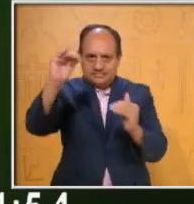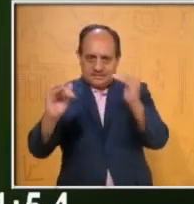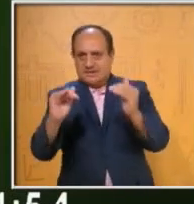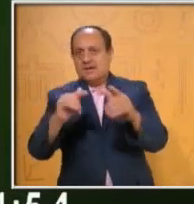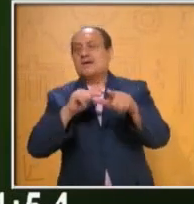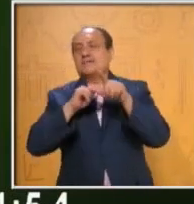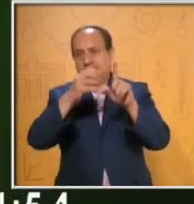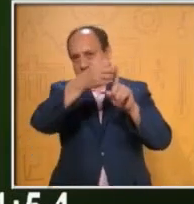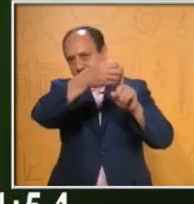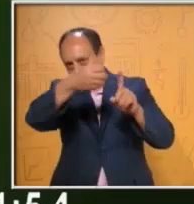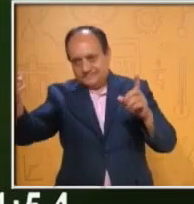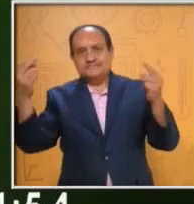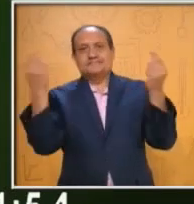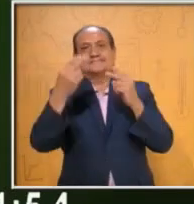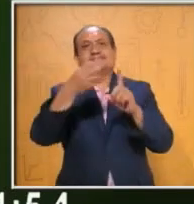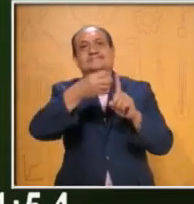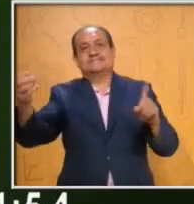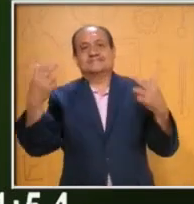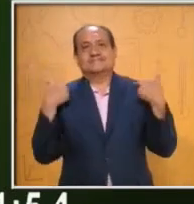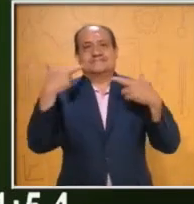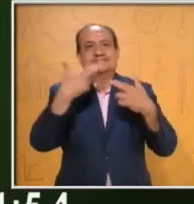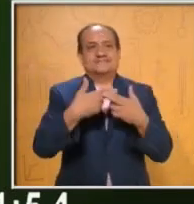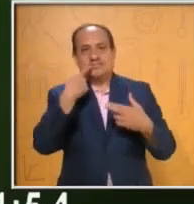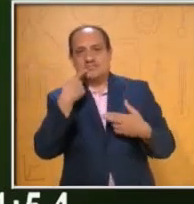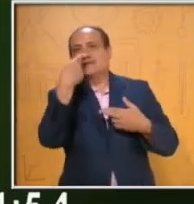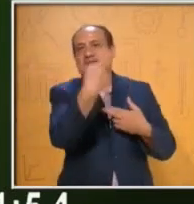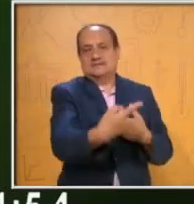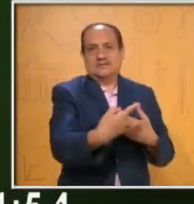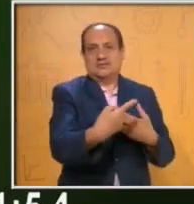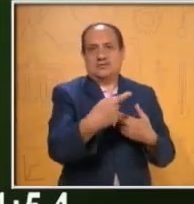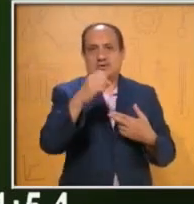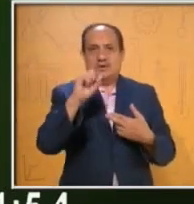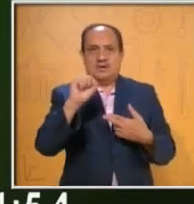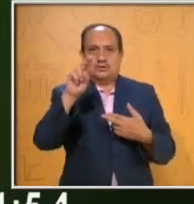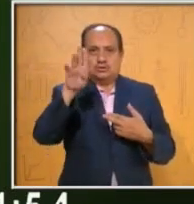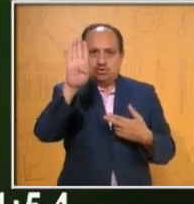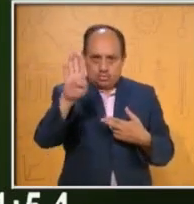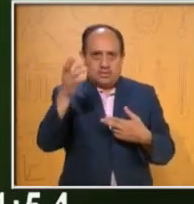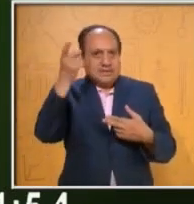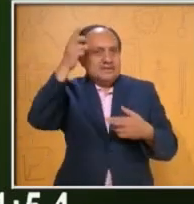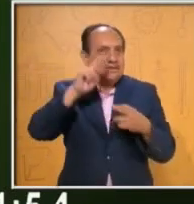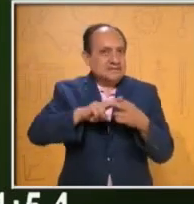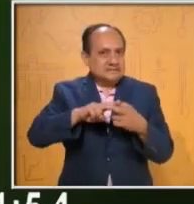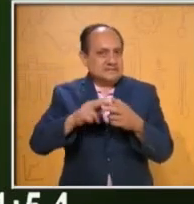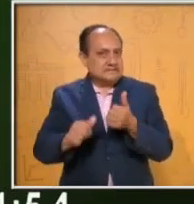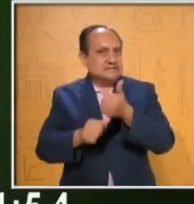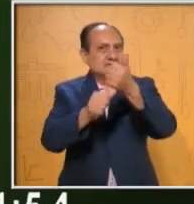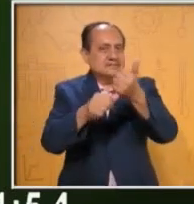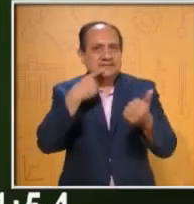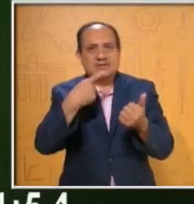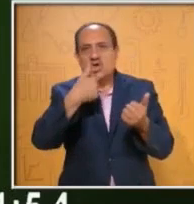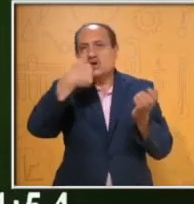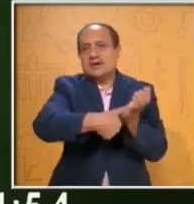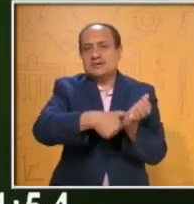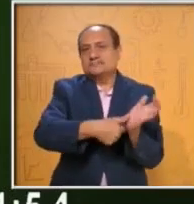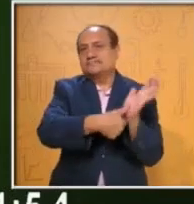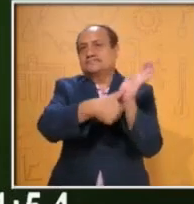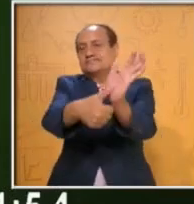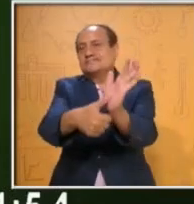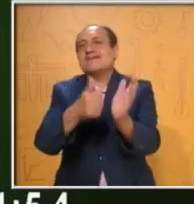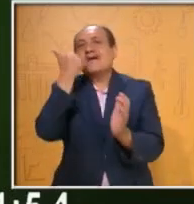seguir. Por ejemplo, el profesor le comentó al subdirector y le dio la carta que los alumnos